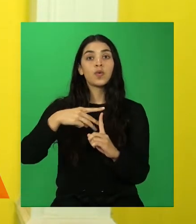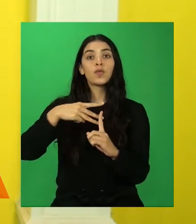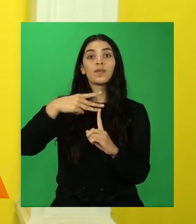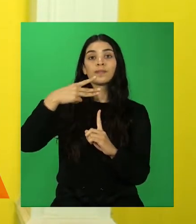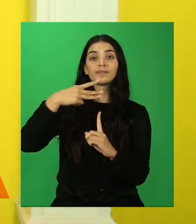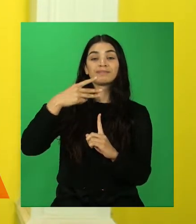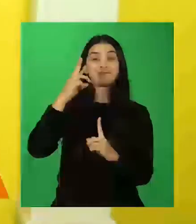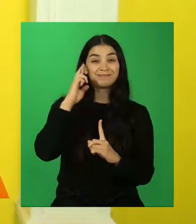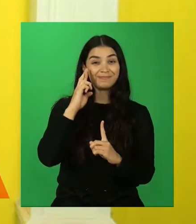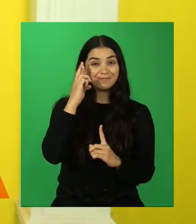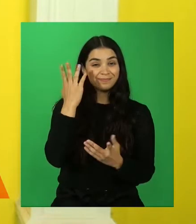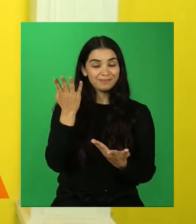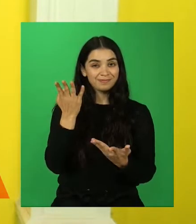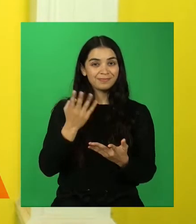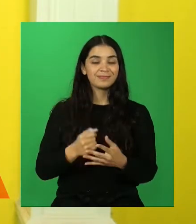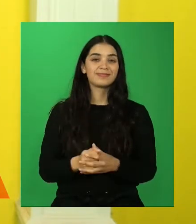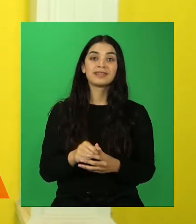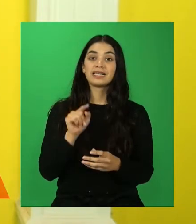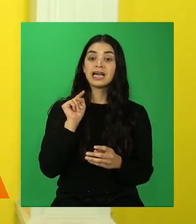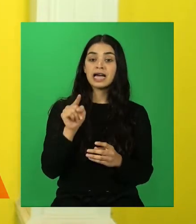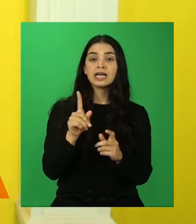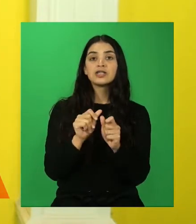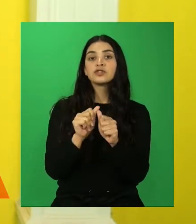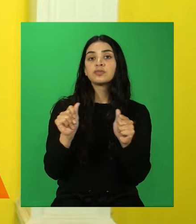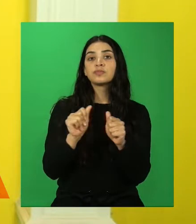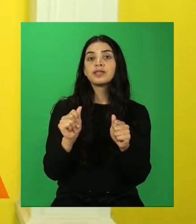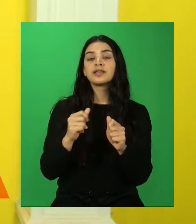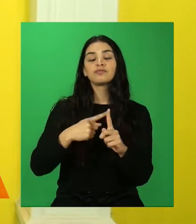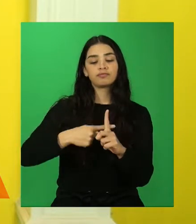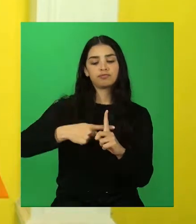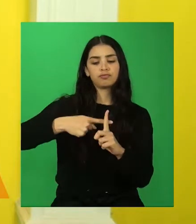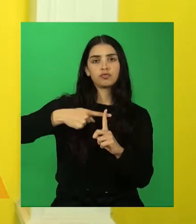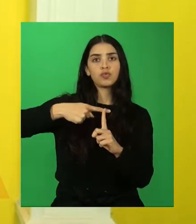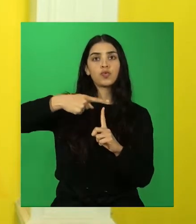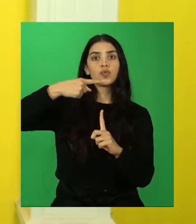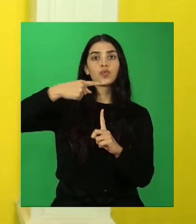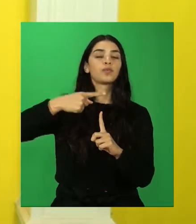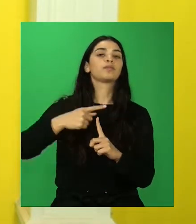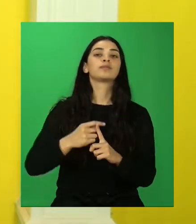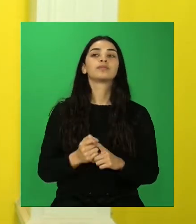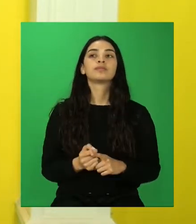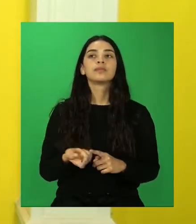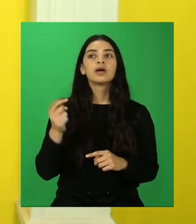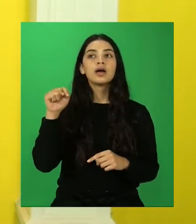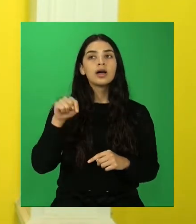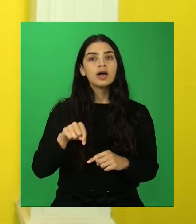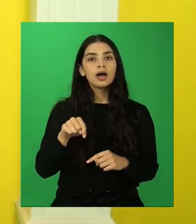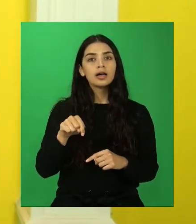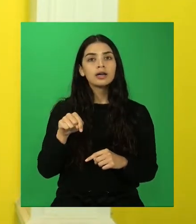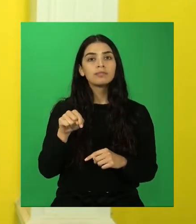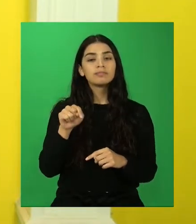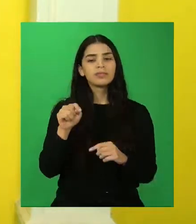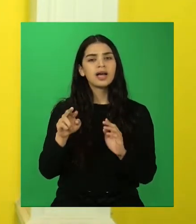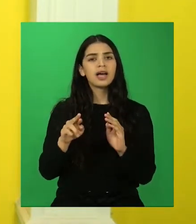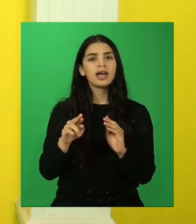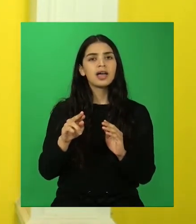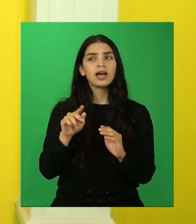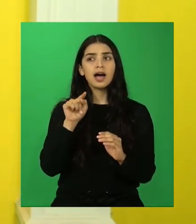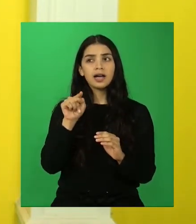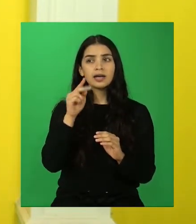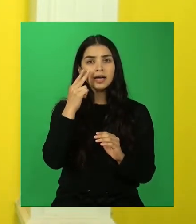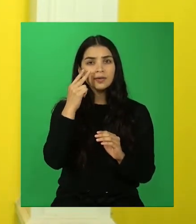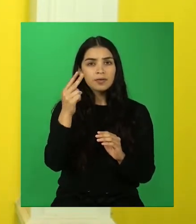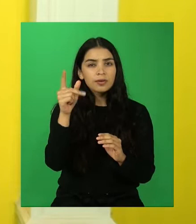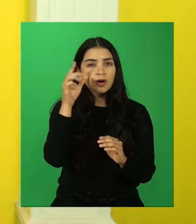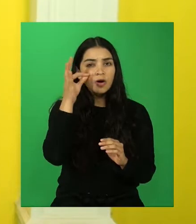bracito. Eso les mide la temperatura. Pero en este caso, este termómetro es especial para exponerlo